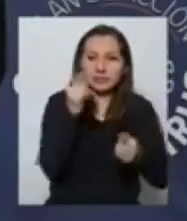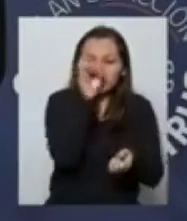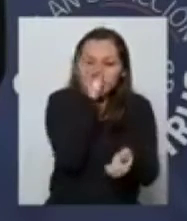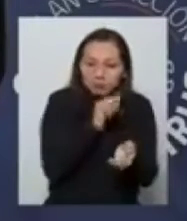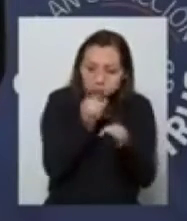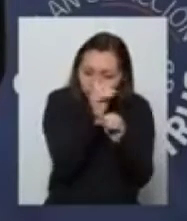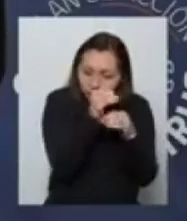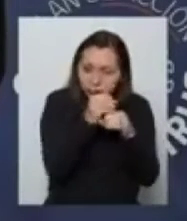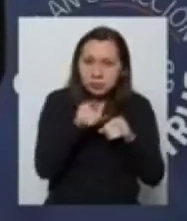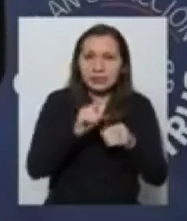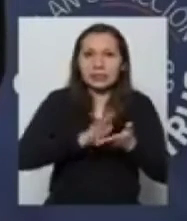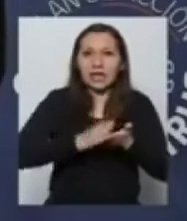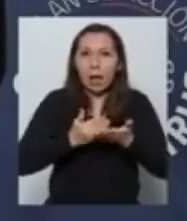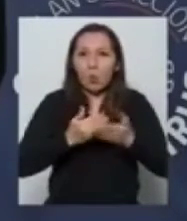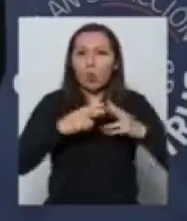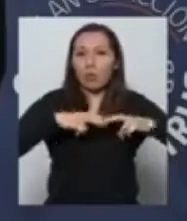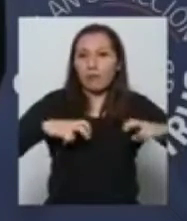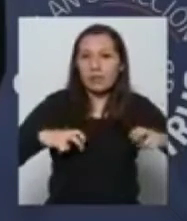salubristas,